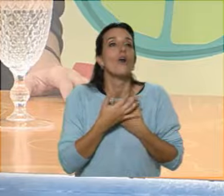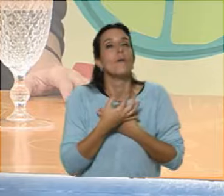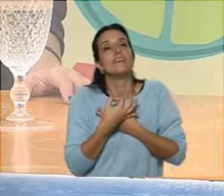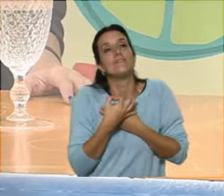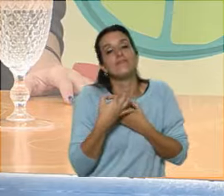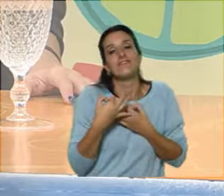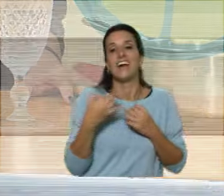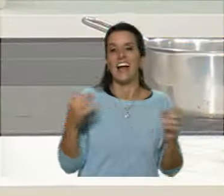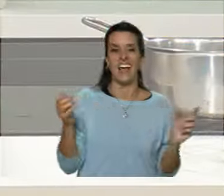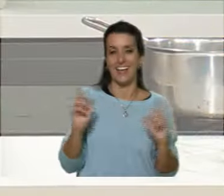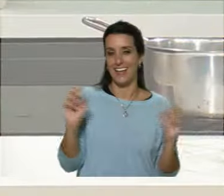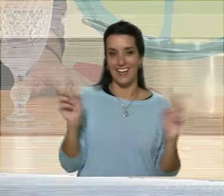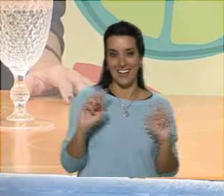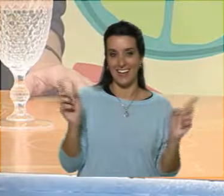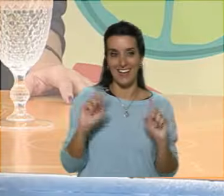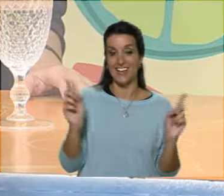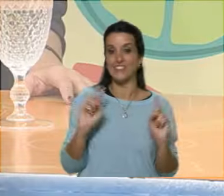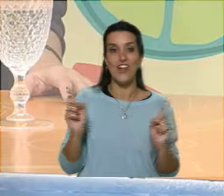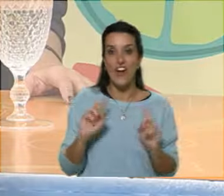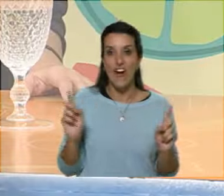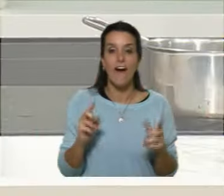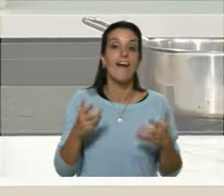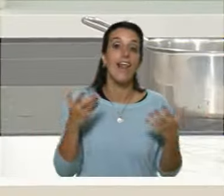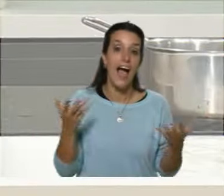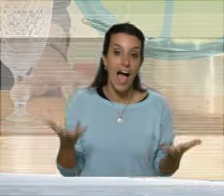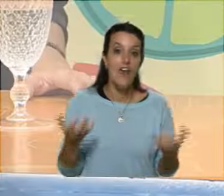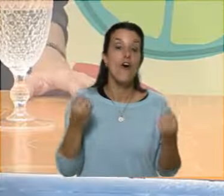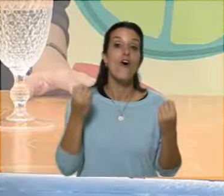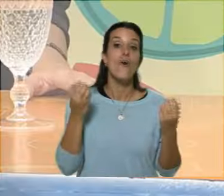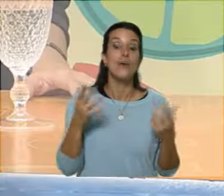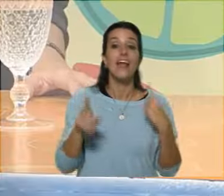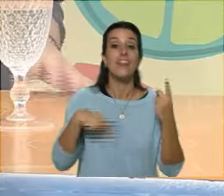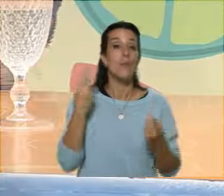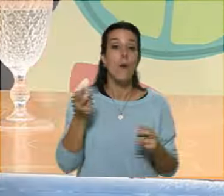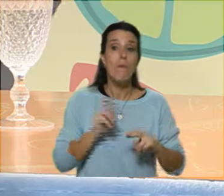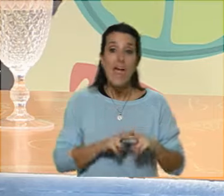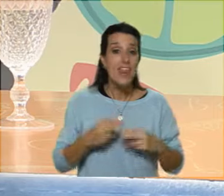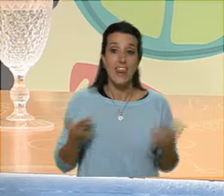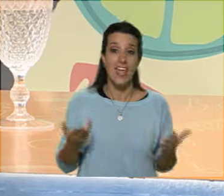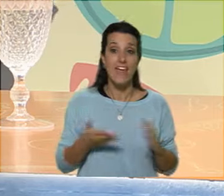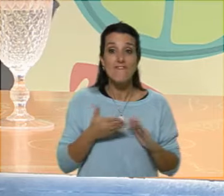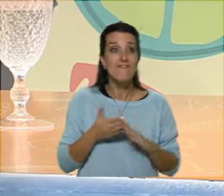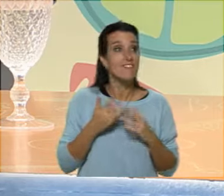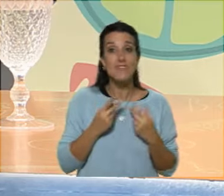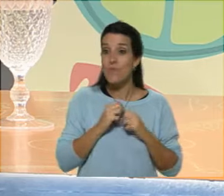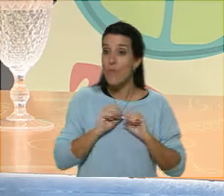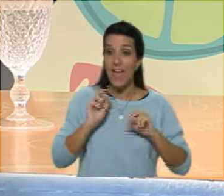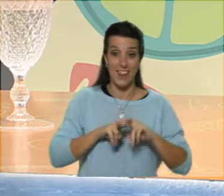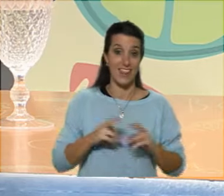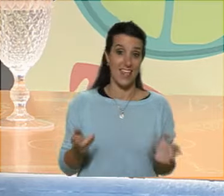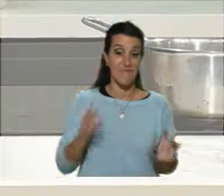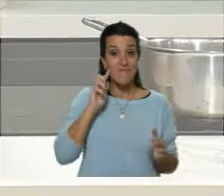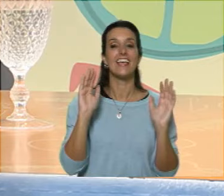no. Ay, no. Yo no. Ahí sí. Sí, vamos. Porque si no la convivís, después te morís. Te vas de un viaje y te morís,